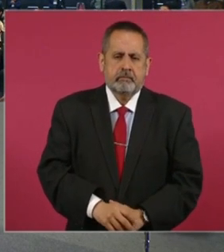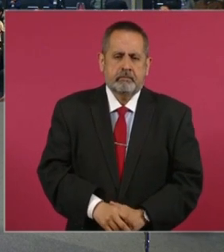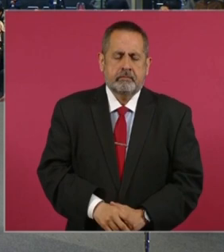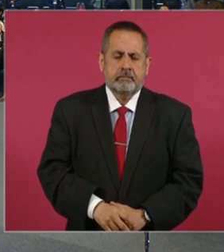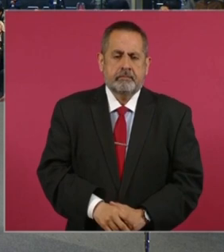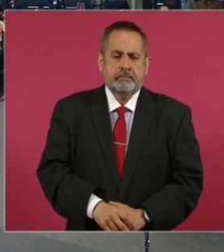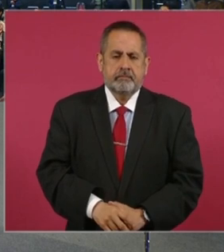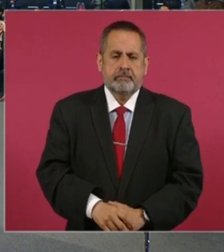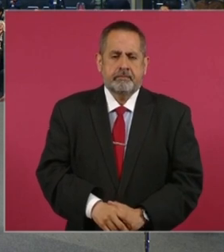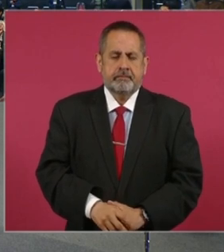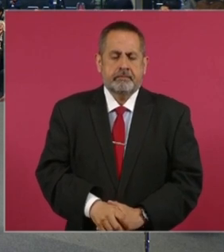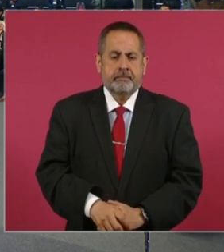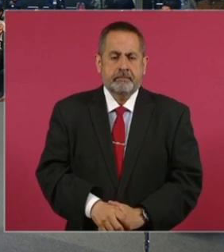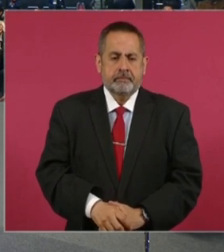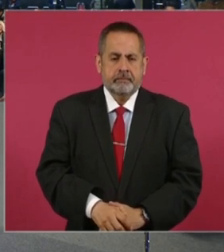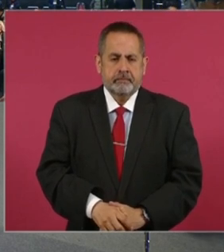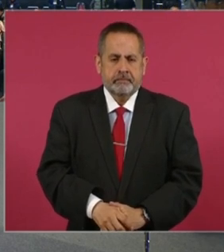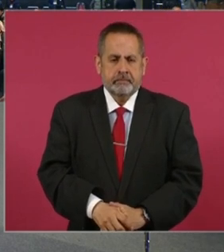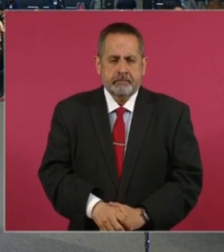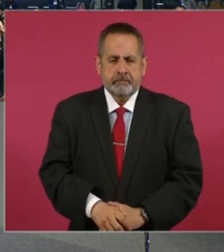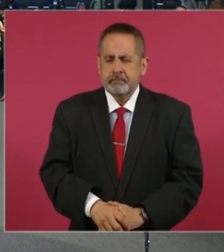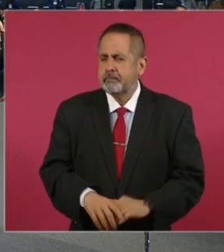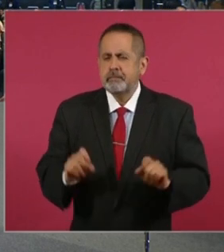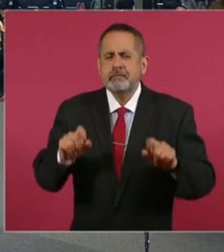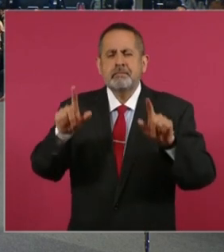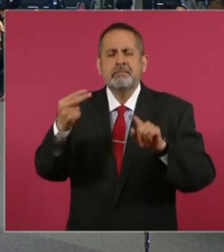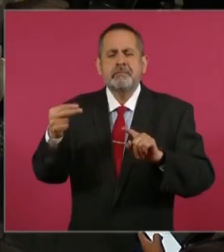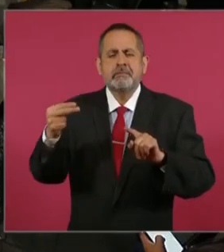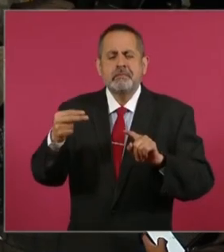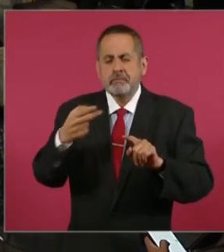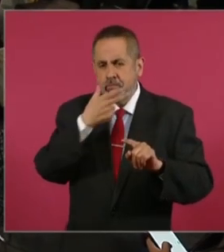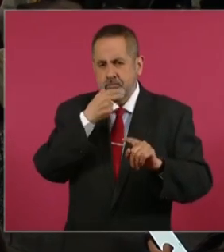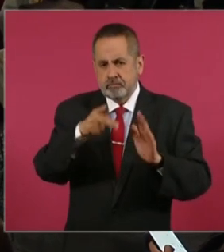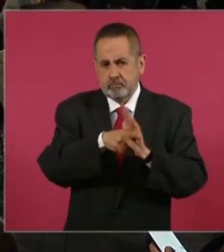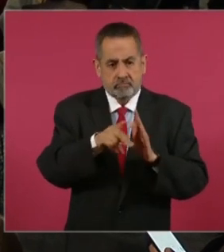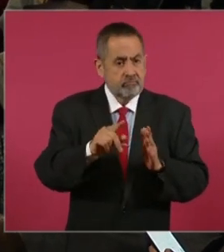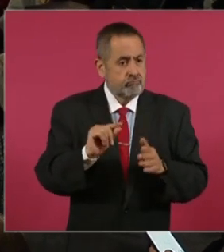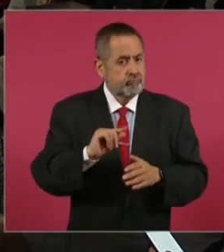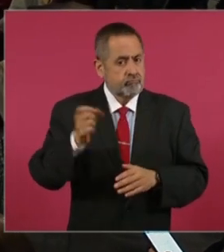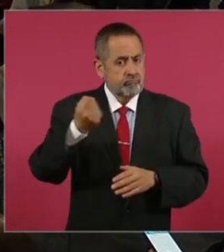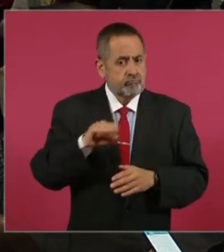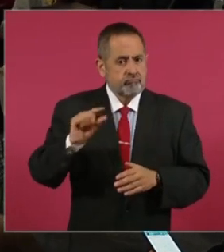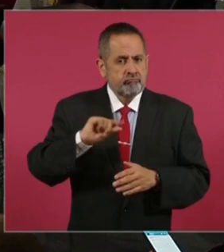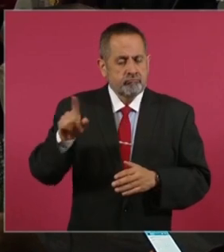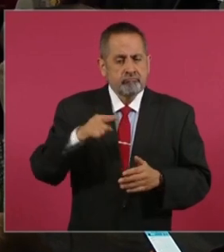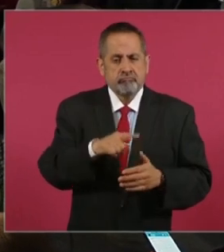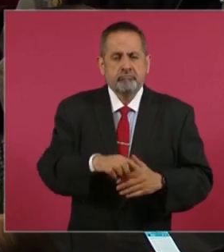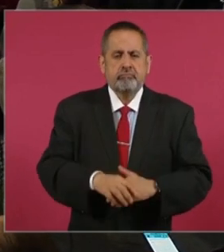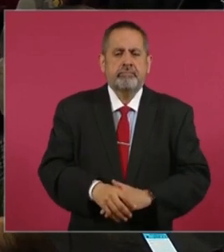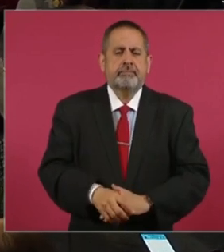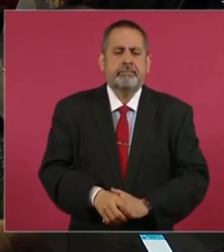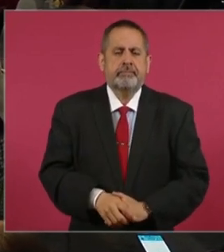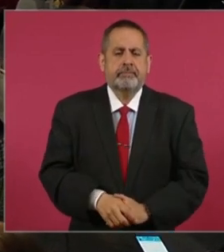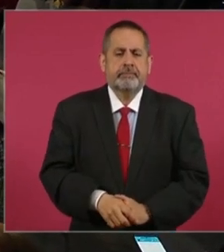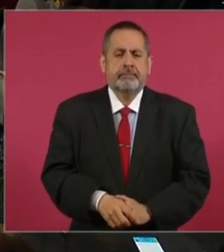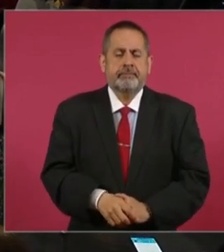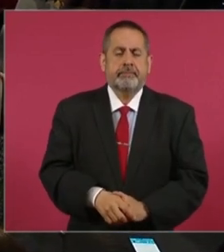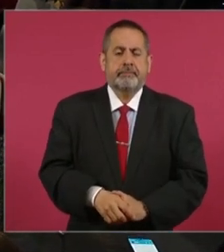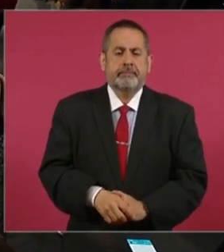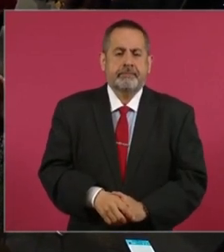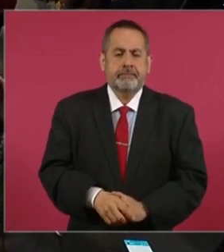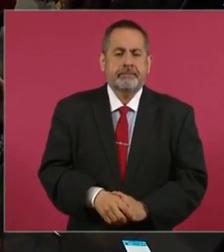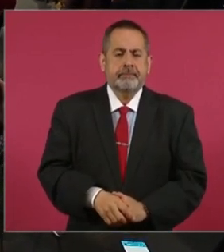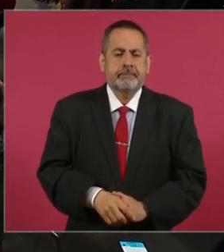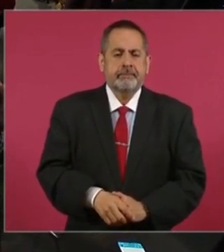Lo de la Madrid, de la… ¿cuál era el periodista? Era un periodista famoso. Lo de Washington Post fue el que publicó